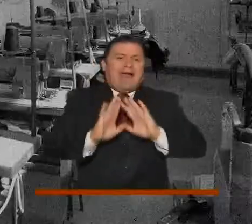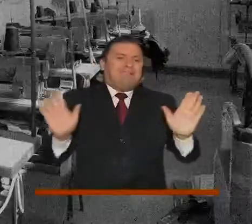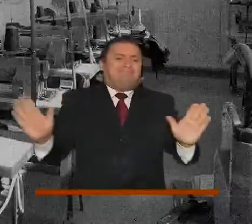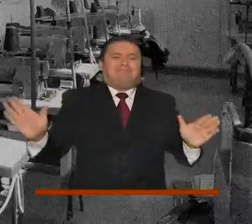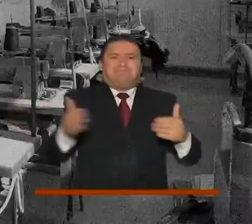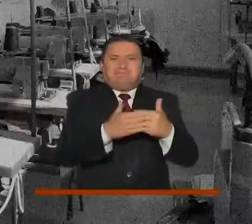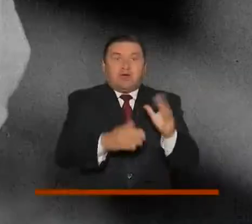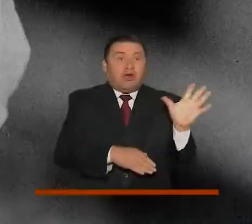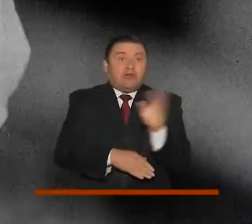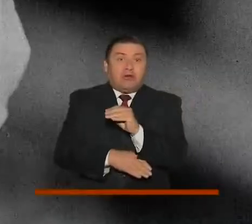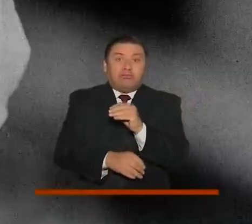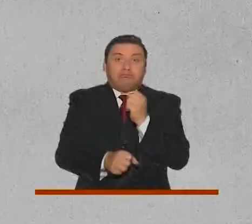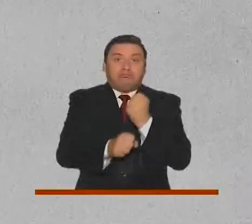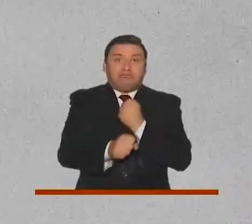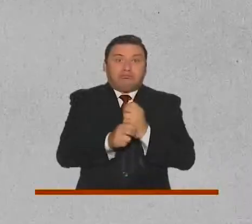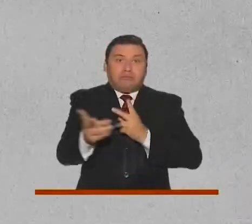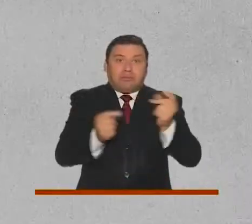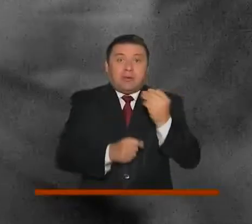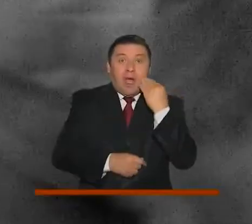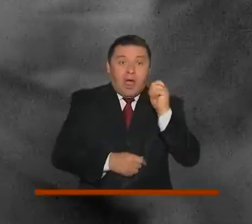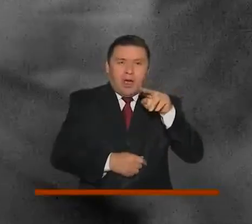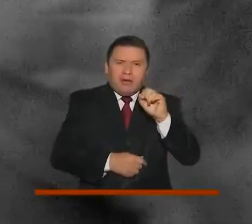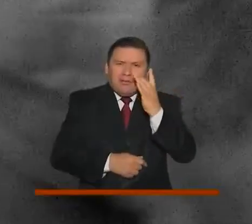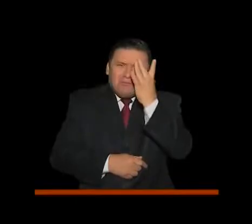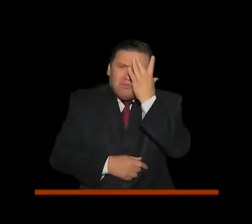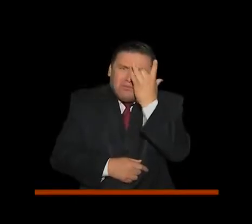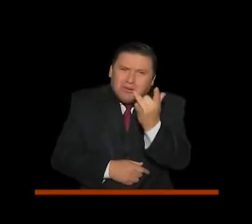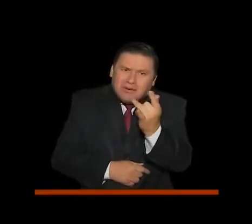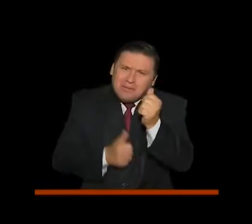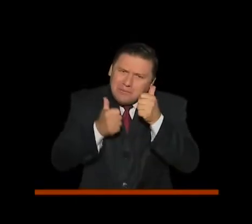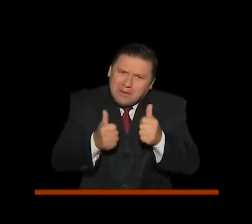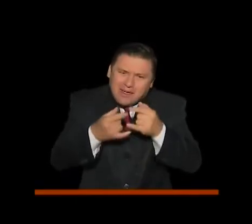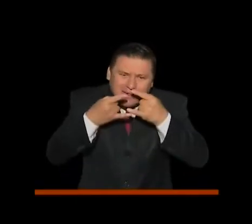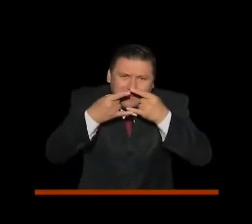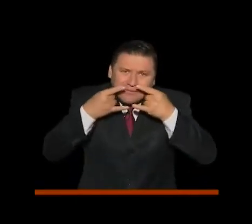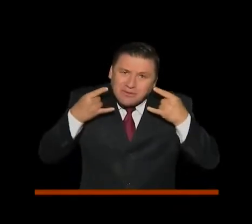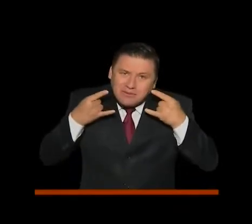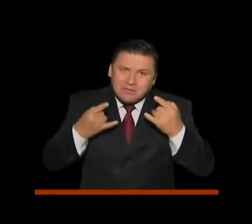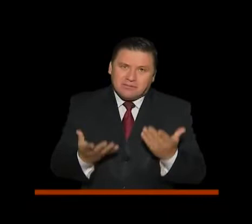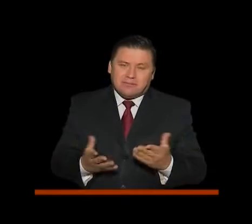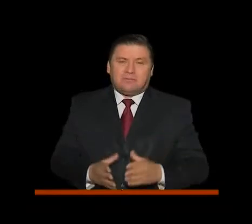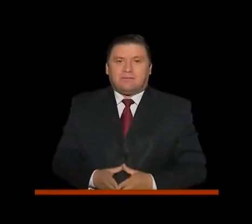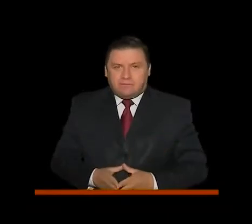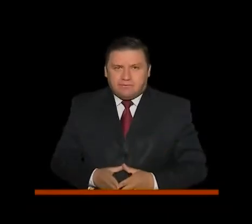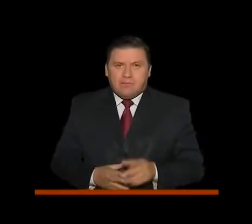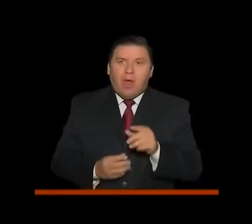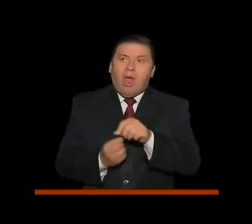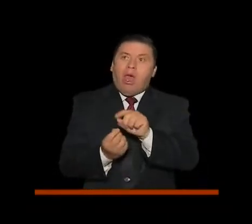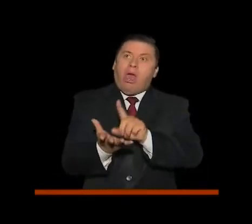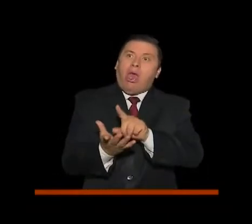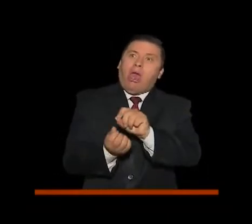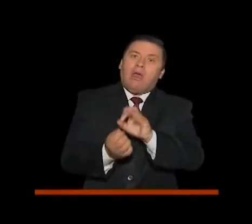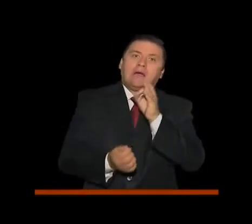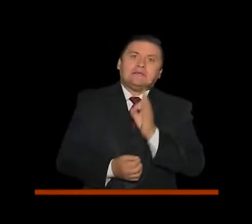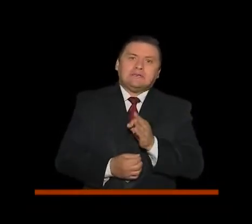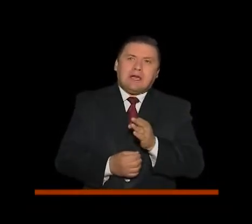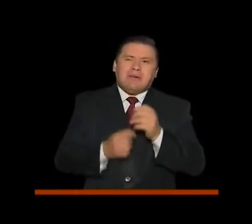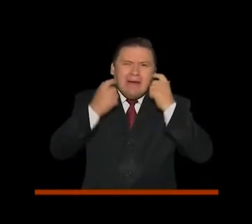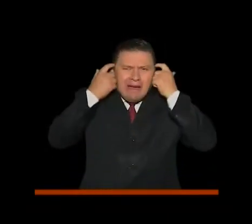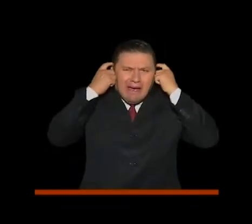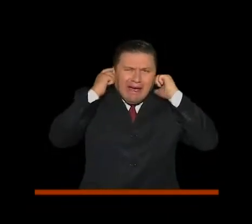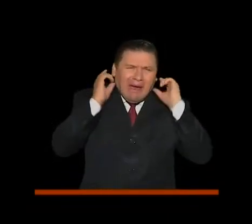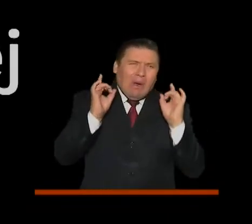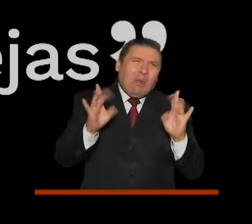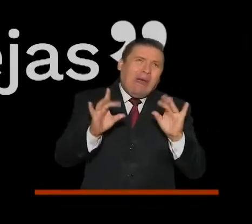empresa cierra y todos quedan sin trabajo. Ana, ¿por qué no te pones bien el tapabocas? Su excusa le aprieta